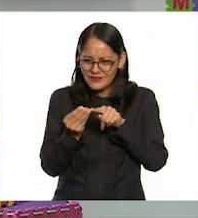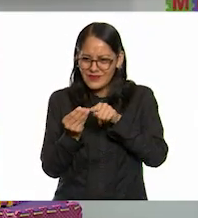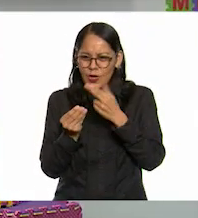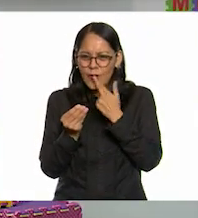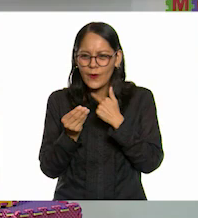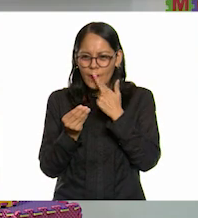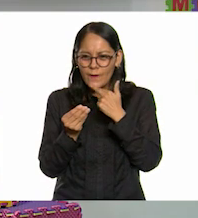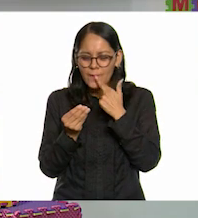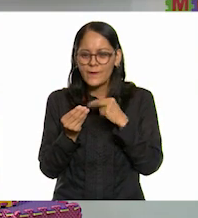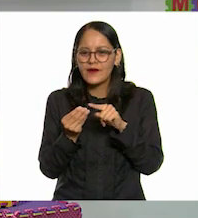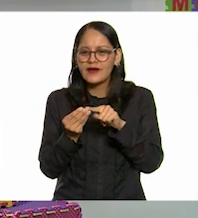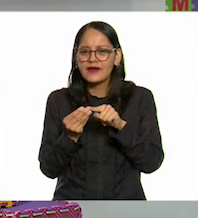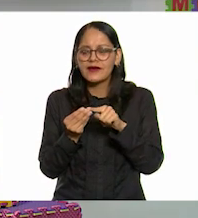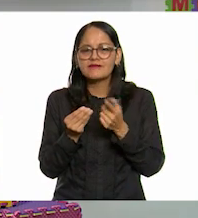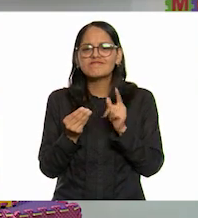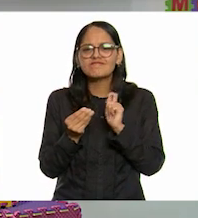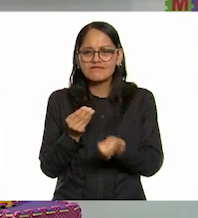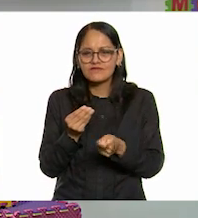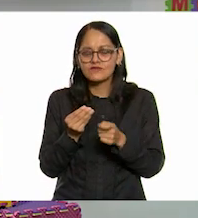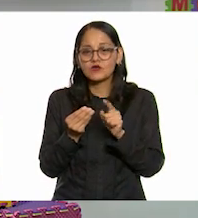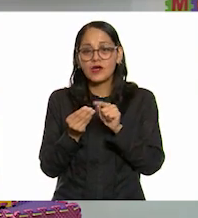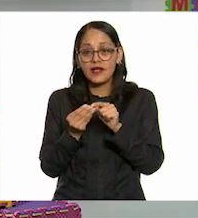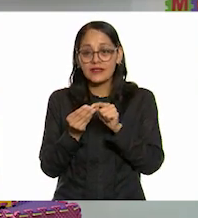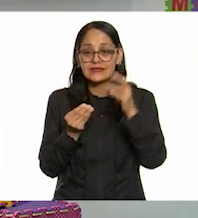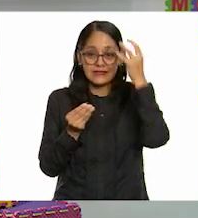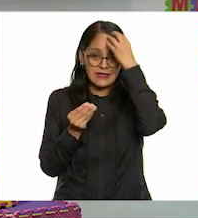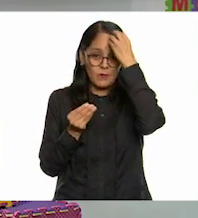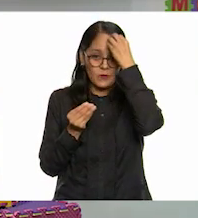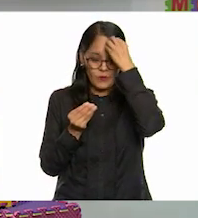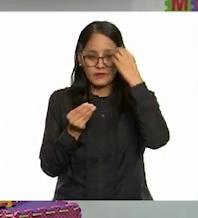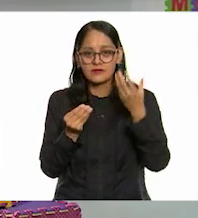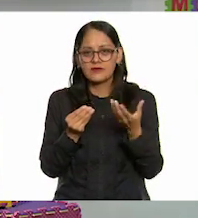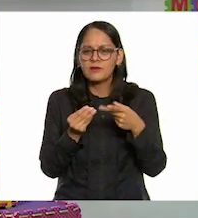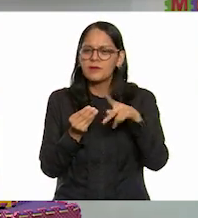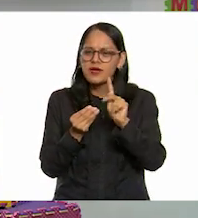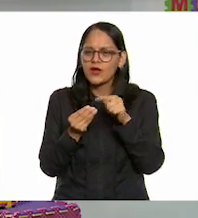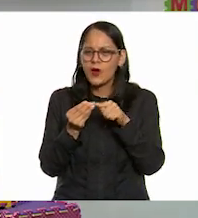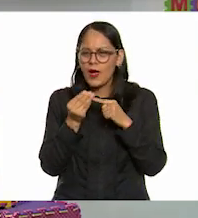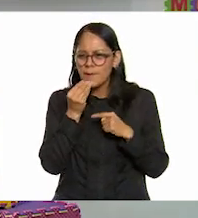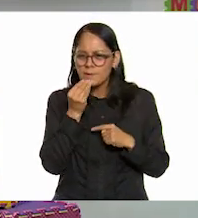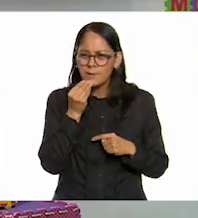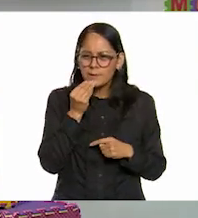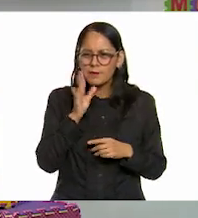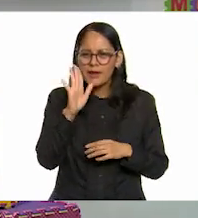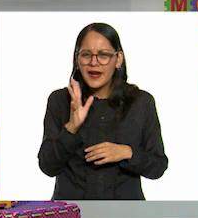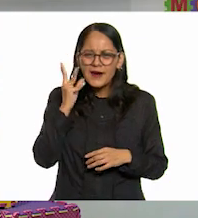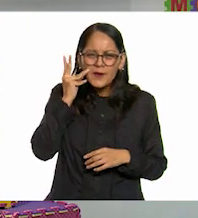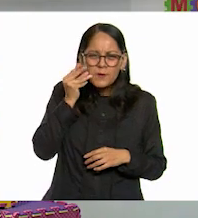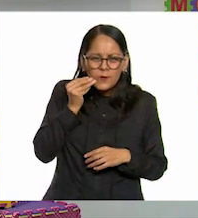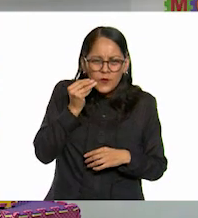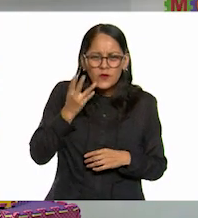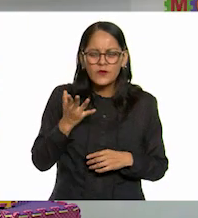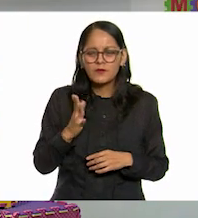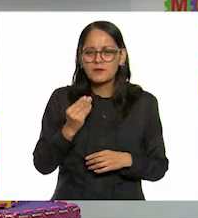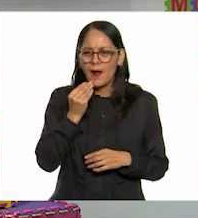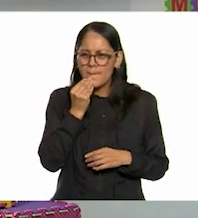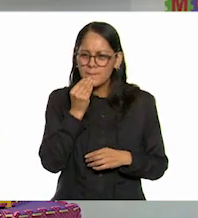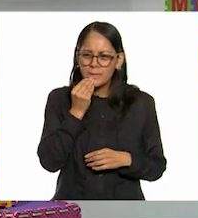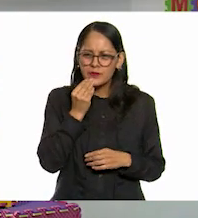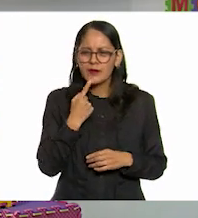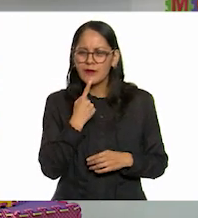que era pues los chapulines, pero sabían como a limoncito y tenían un sabor